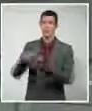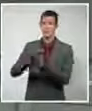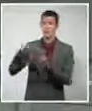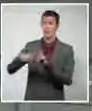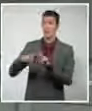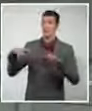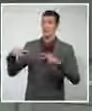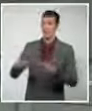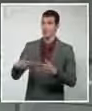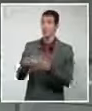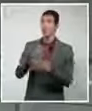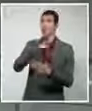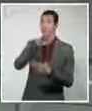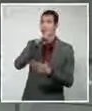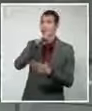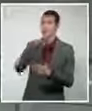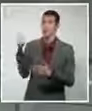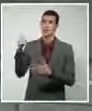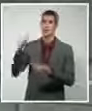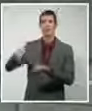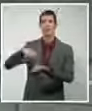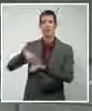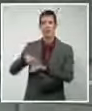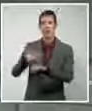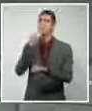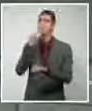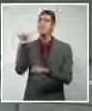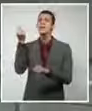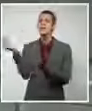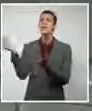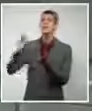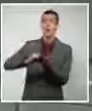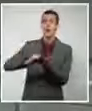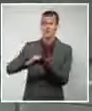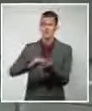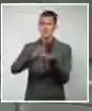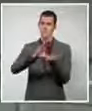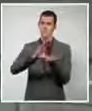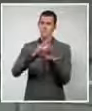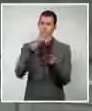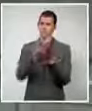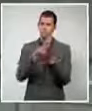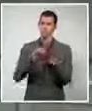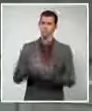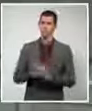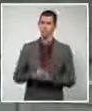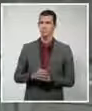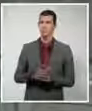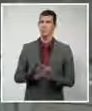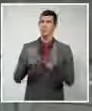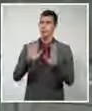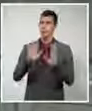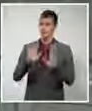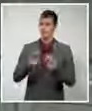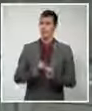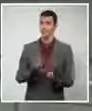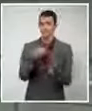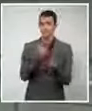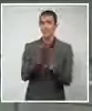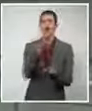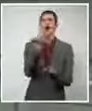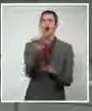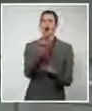las Madres, razón por la cual, como parte de las configuraciones que se requieren en las plataformas, a partir del día 11, los clientes, al registrarse en el